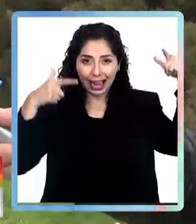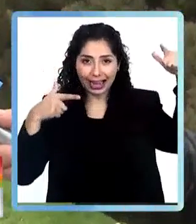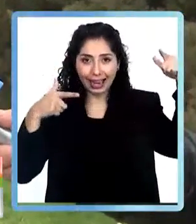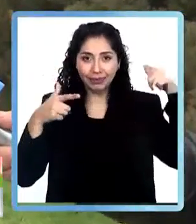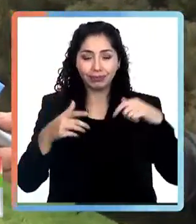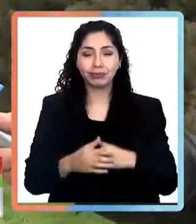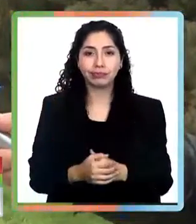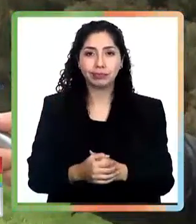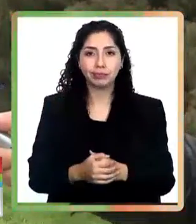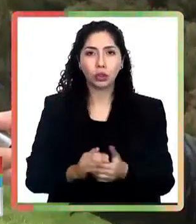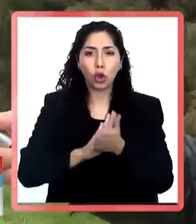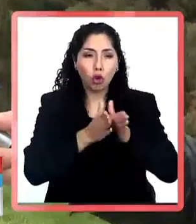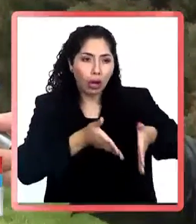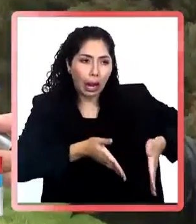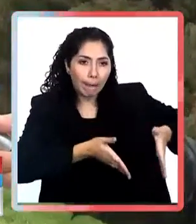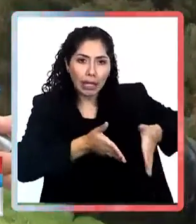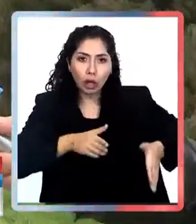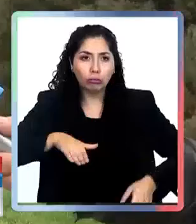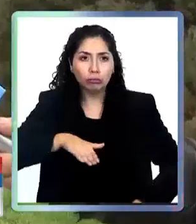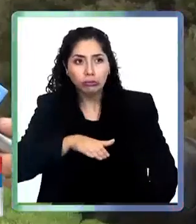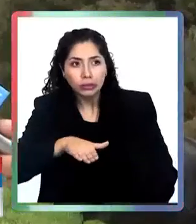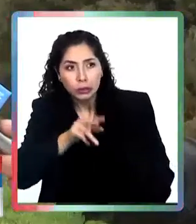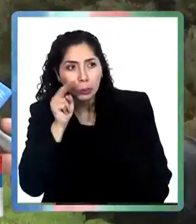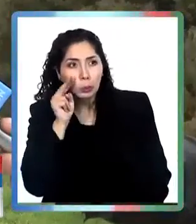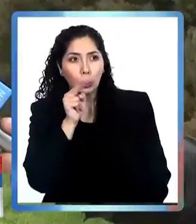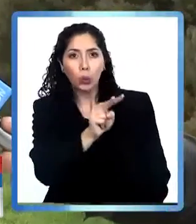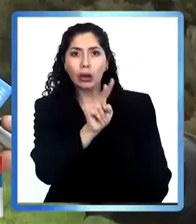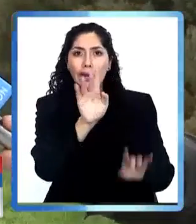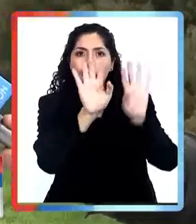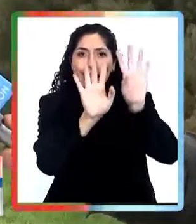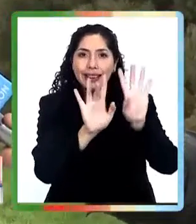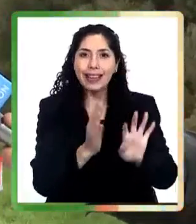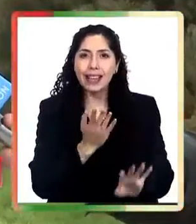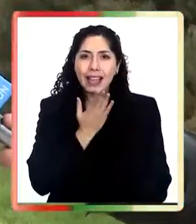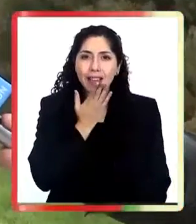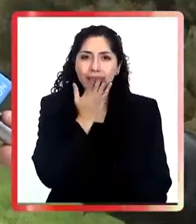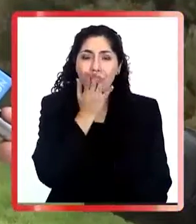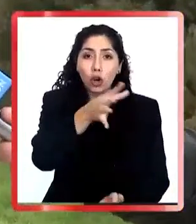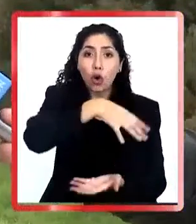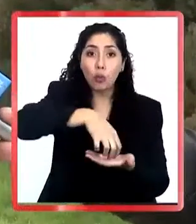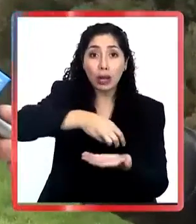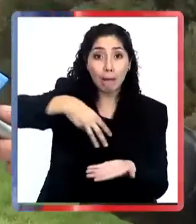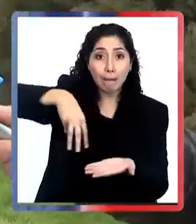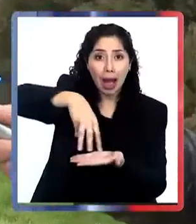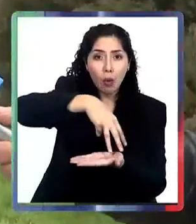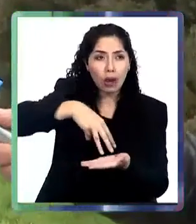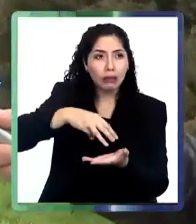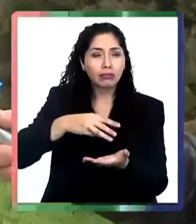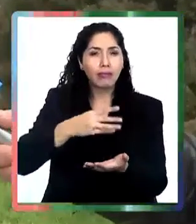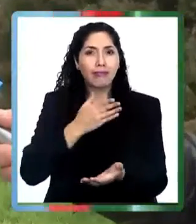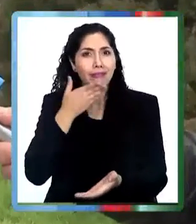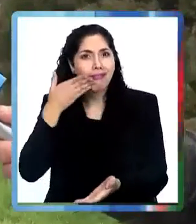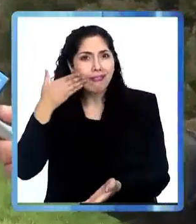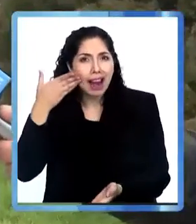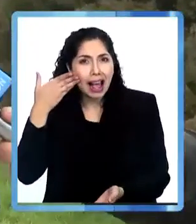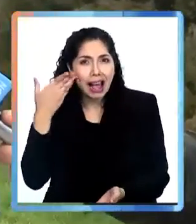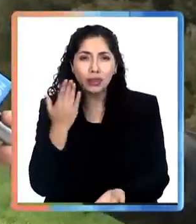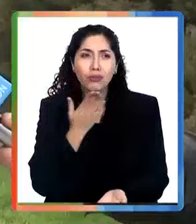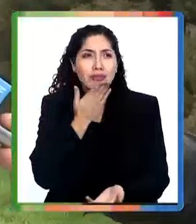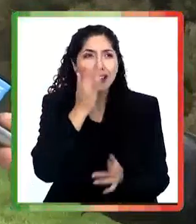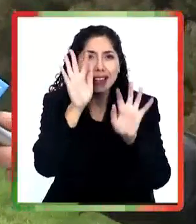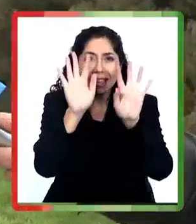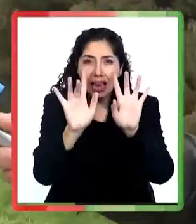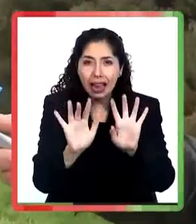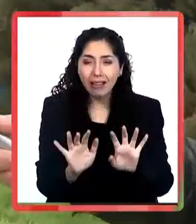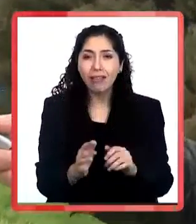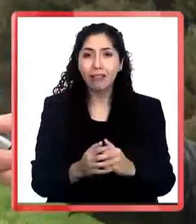todo el camino a día se enseñaba sobre todo en la comuna de maule que parecía prácticamente un país nórdico no y esto se debe